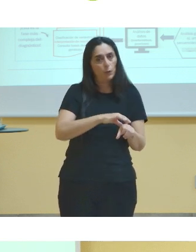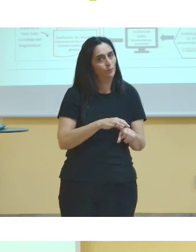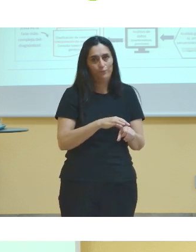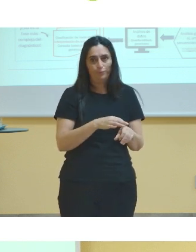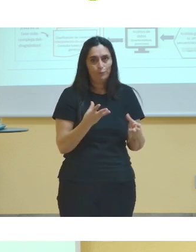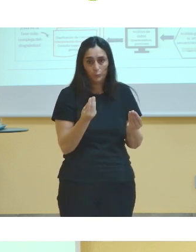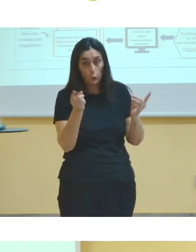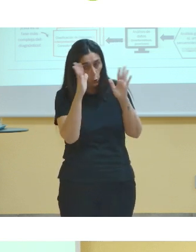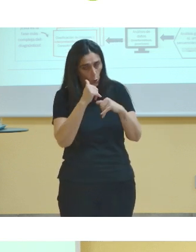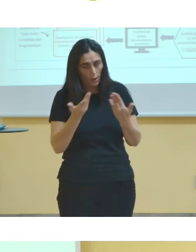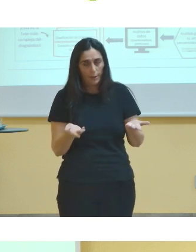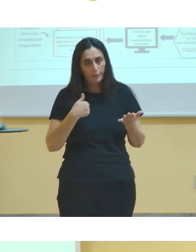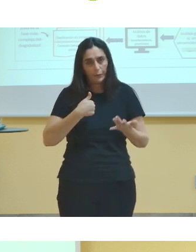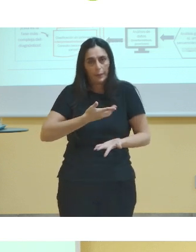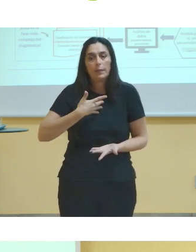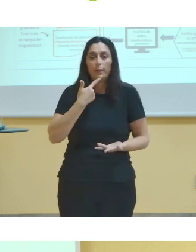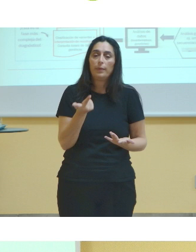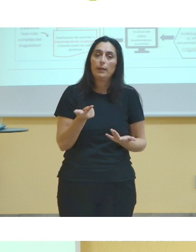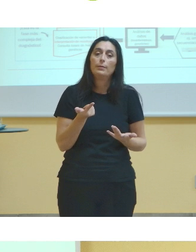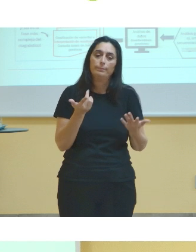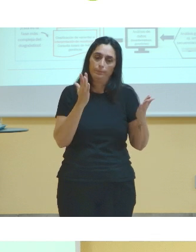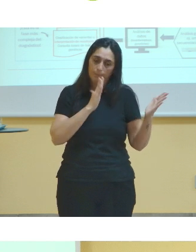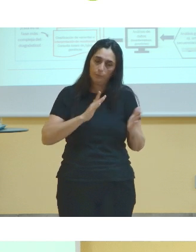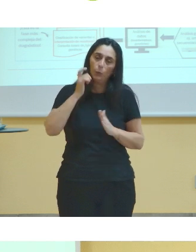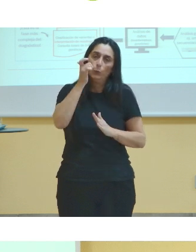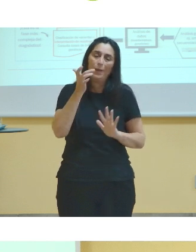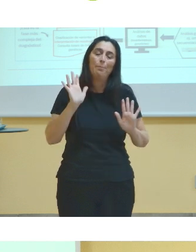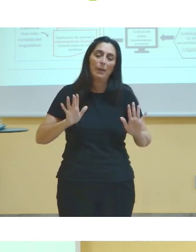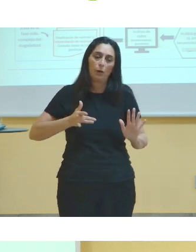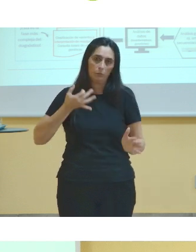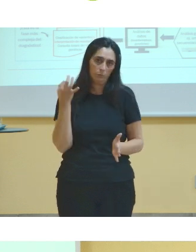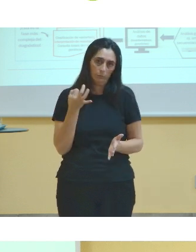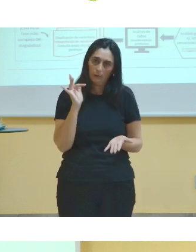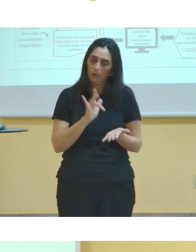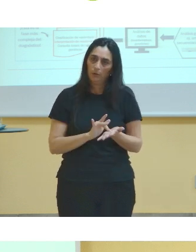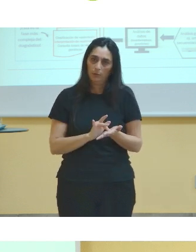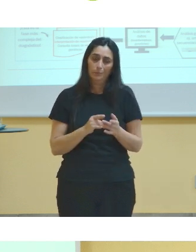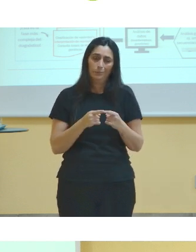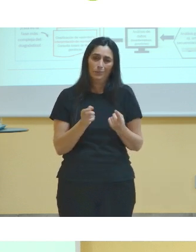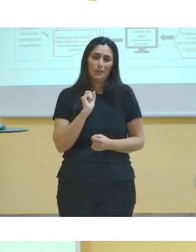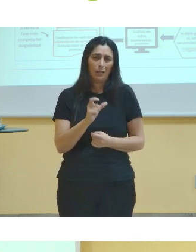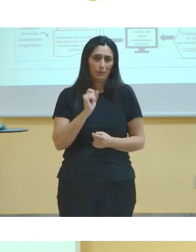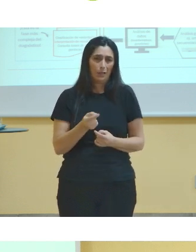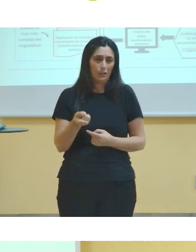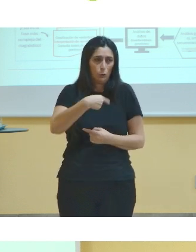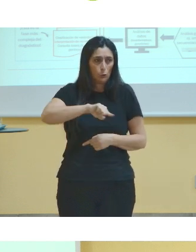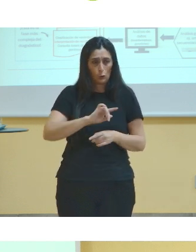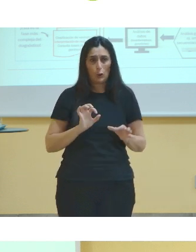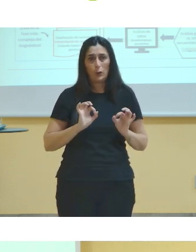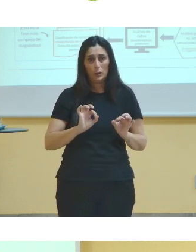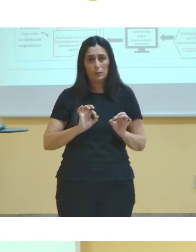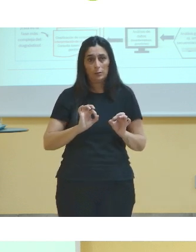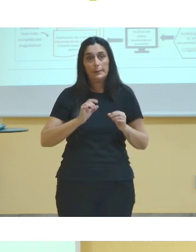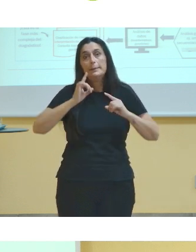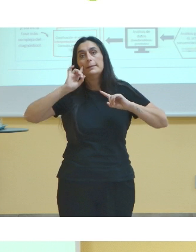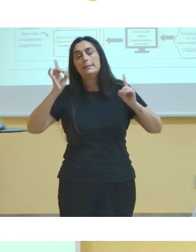esto siempre lleva un tiempo, pero hay que pasar por aquí. Esto suele ser el camino habitual, salvo que tengas una